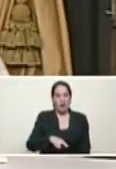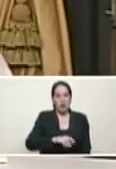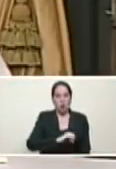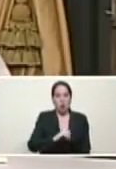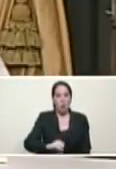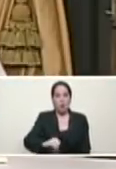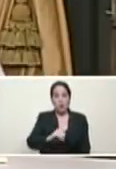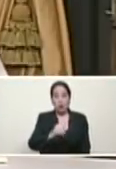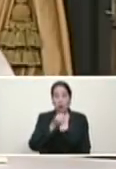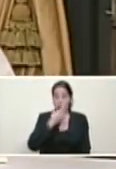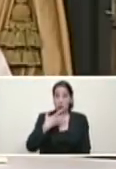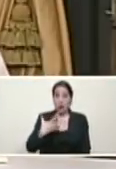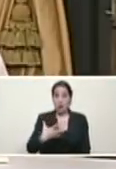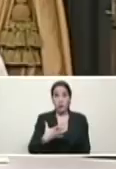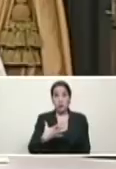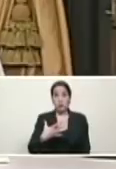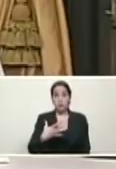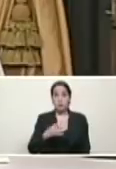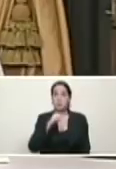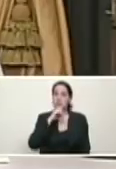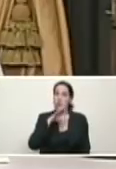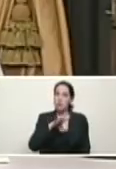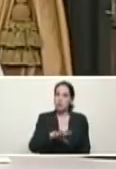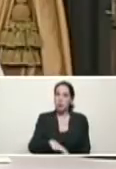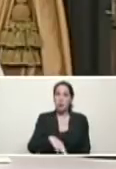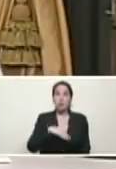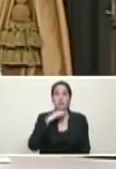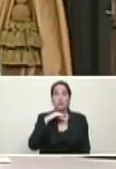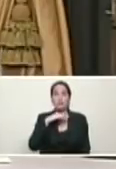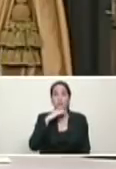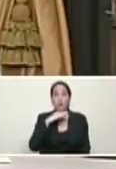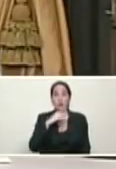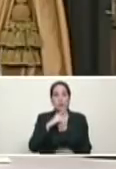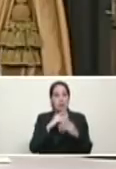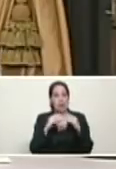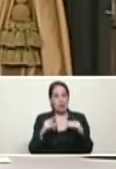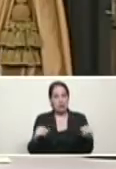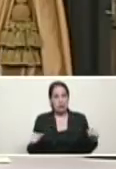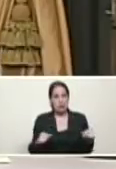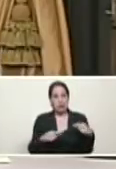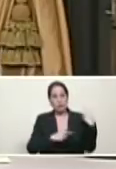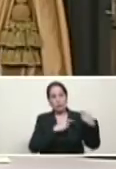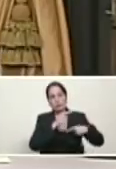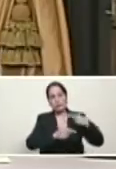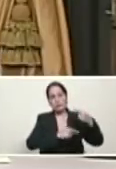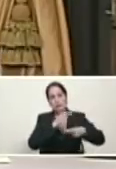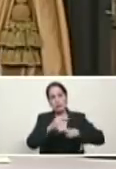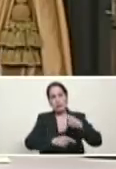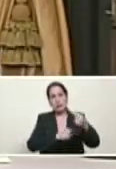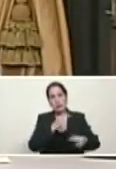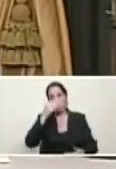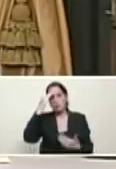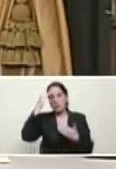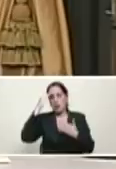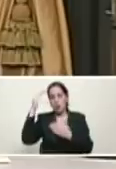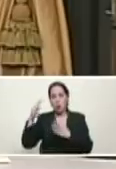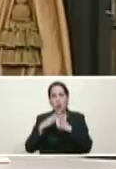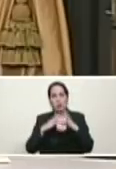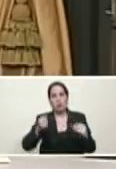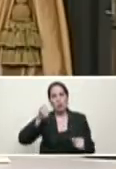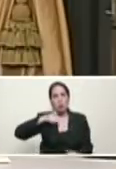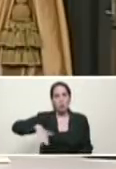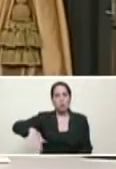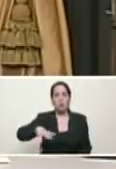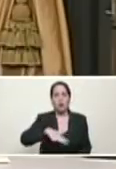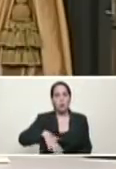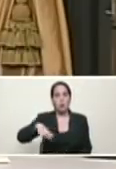hermoso, lleno de todas las historias de estas tierras, por siglos y siglos. Mi saludo pues a todo el pueblo del Estado